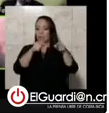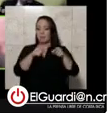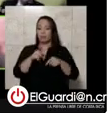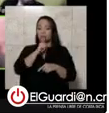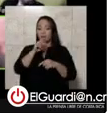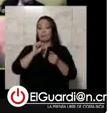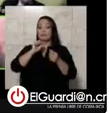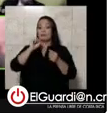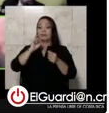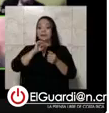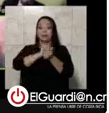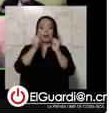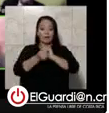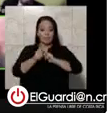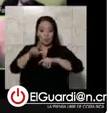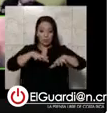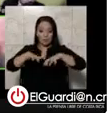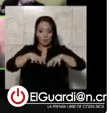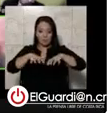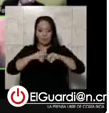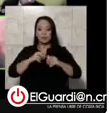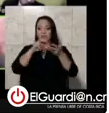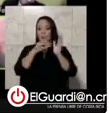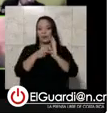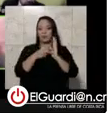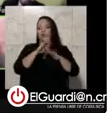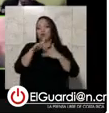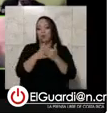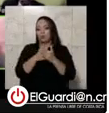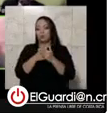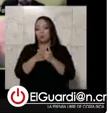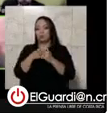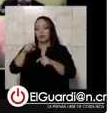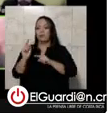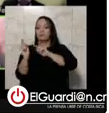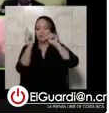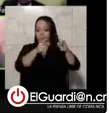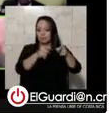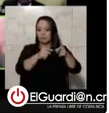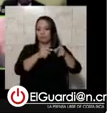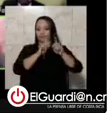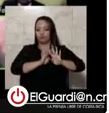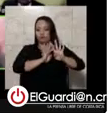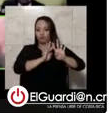cambia una actividad, quiere decir que todos van a tener que participar de la manifestación,